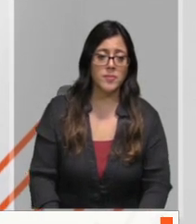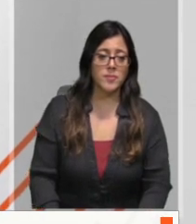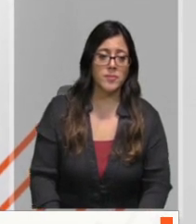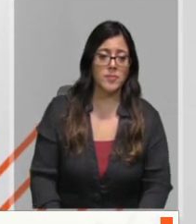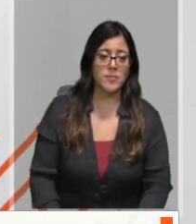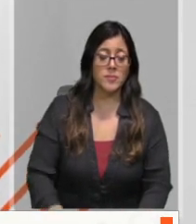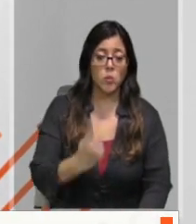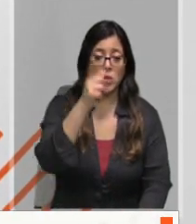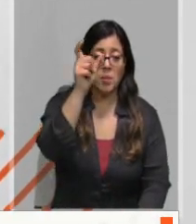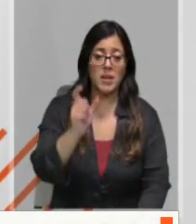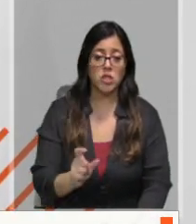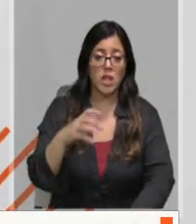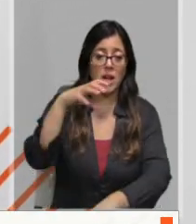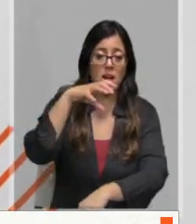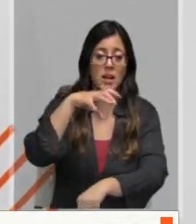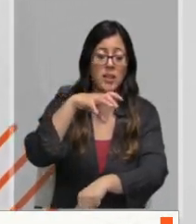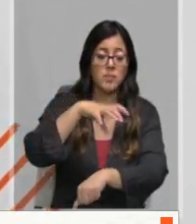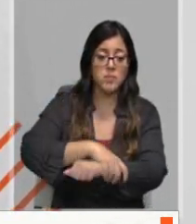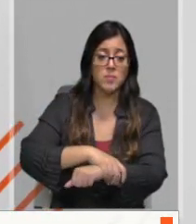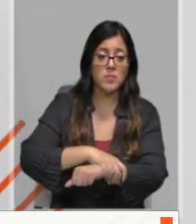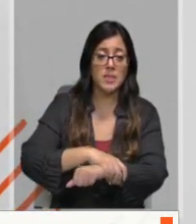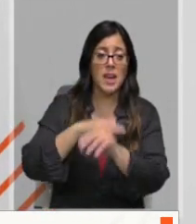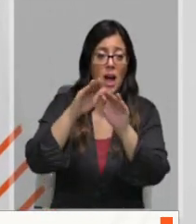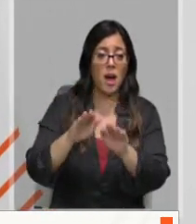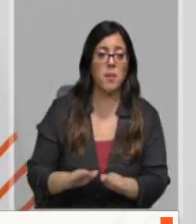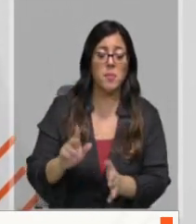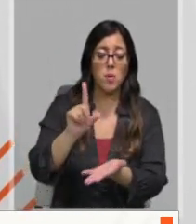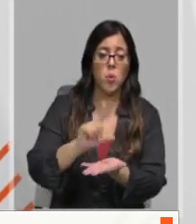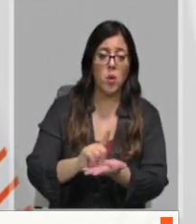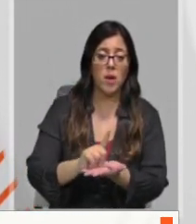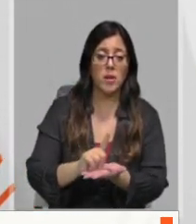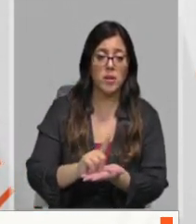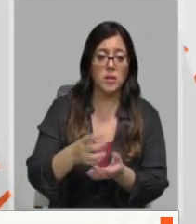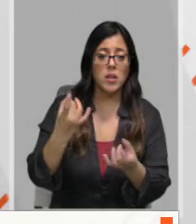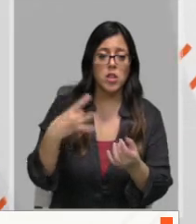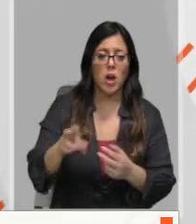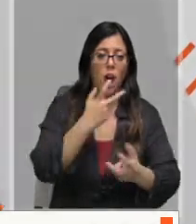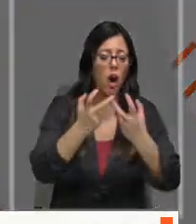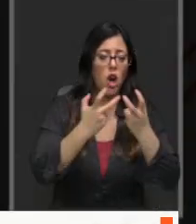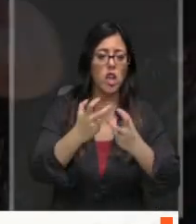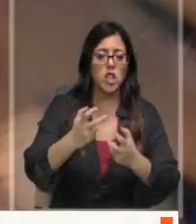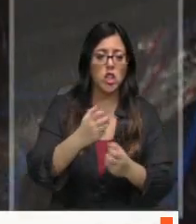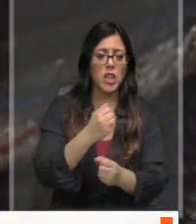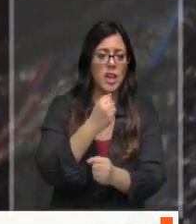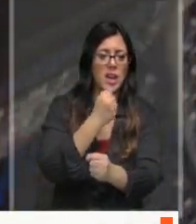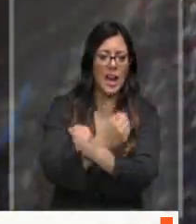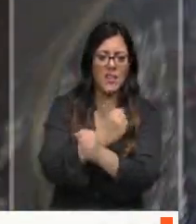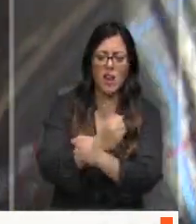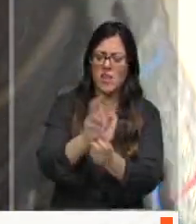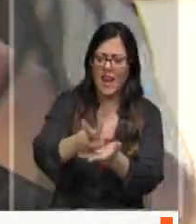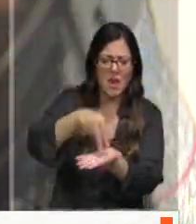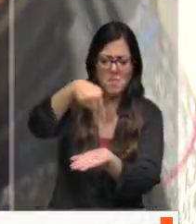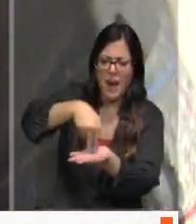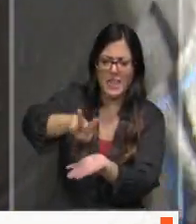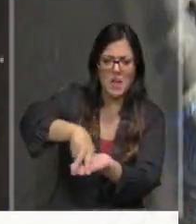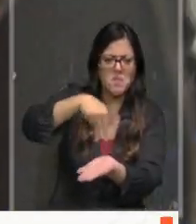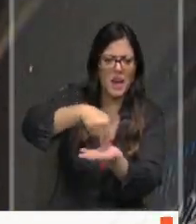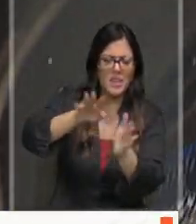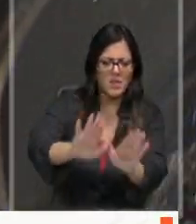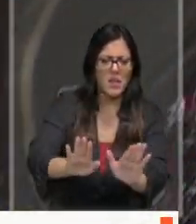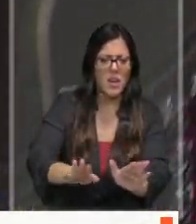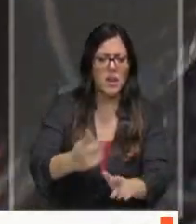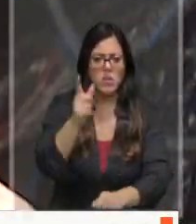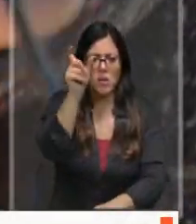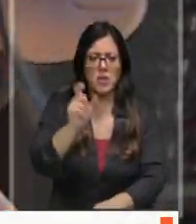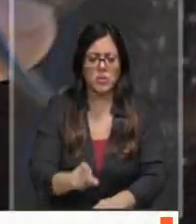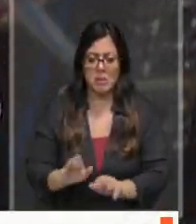Uno de los asaltantes fue detenido en el mismo lugar. Solamente los gritos de Carabineros de párate, párate, y uno de los delincuentes se paró